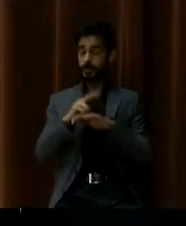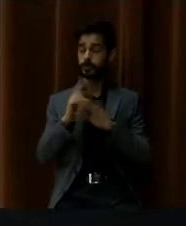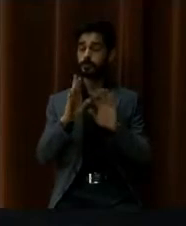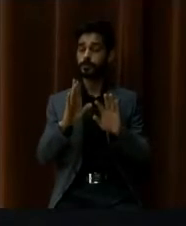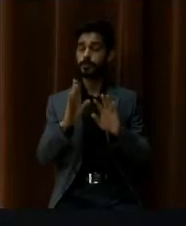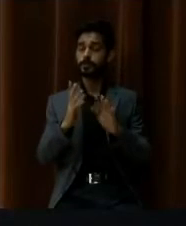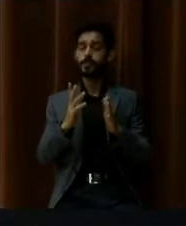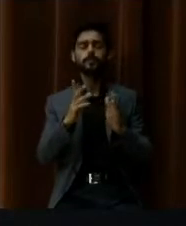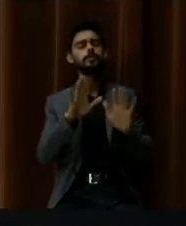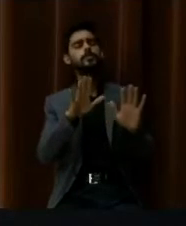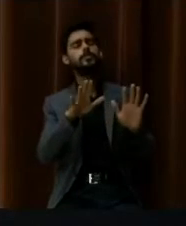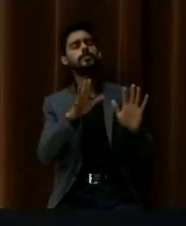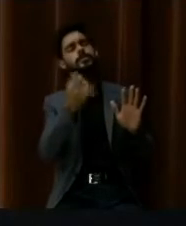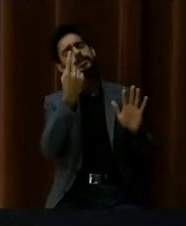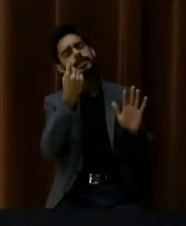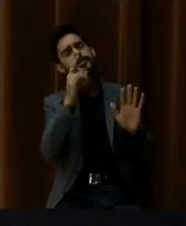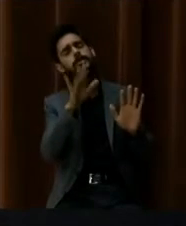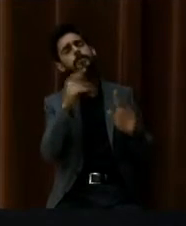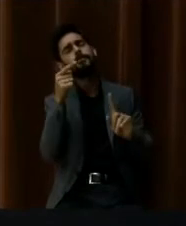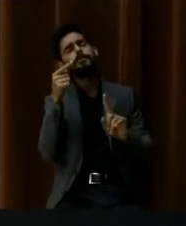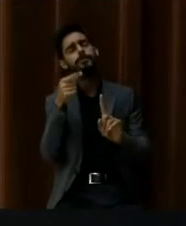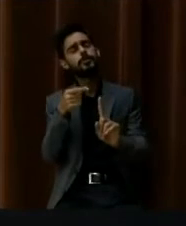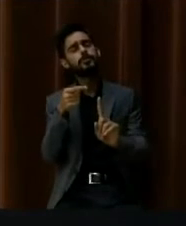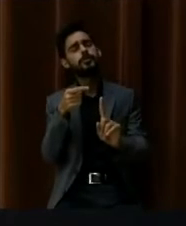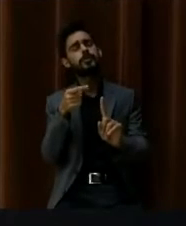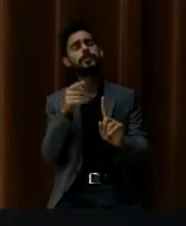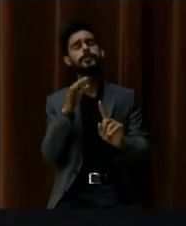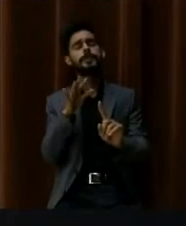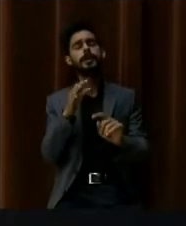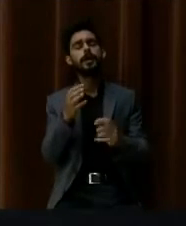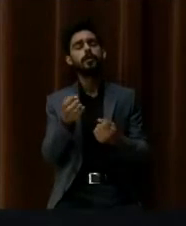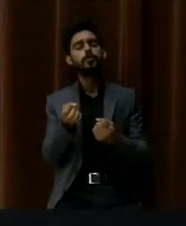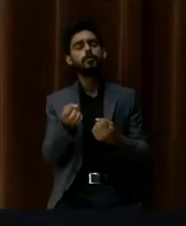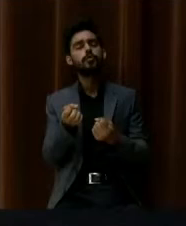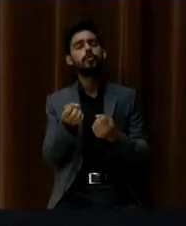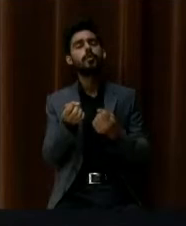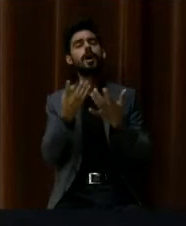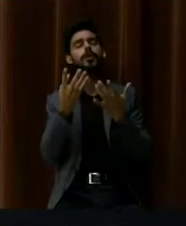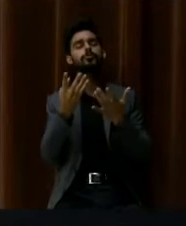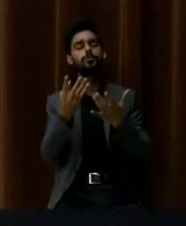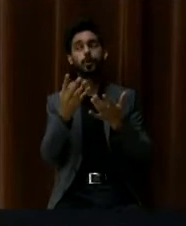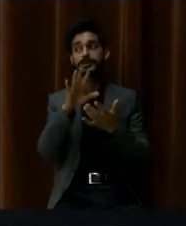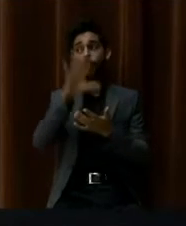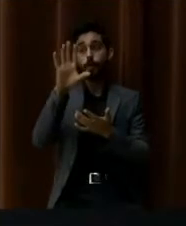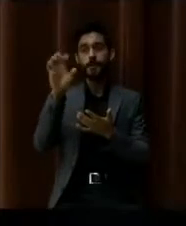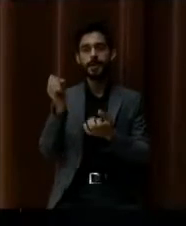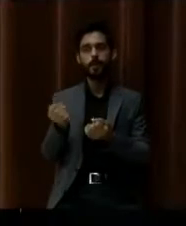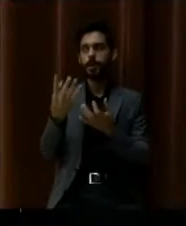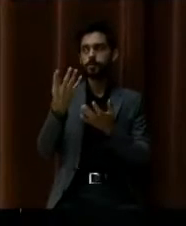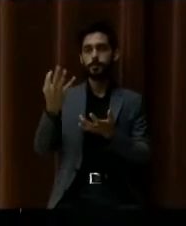lo entiendo lo que quiero saber es cuánto pudiera ganar esa con esa compañía